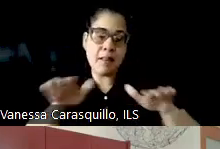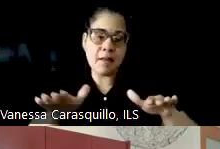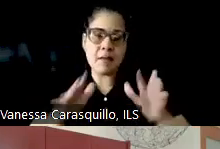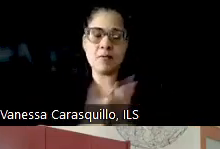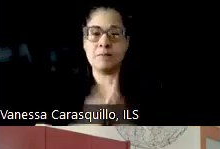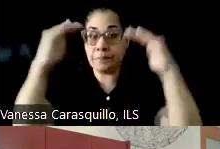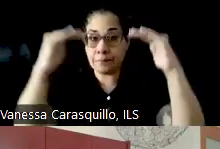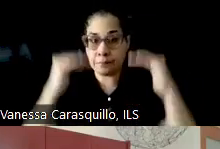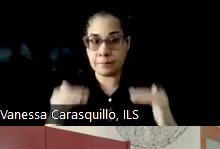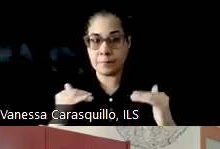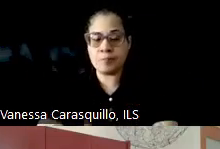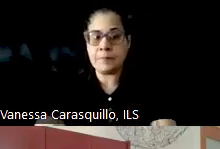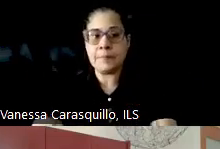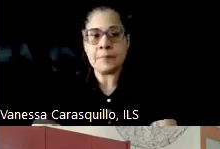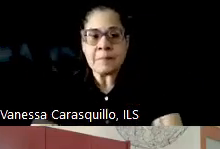diapositiva